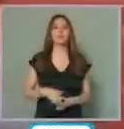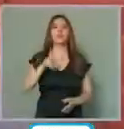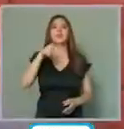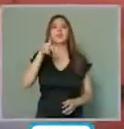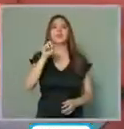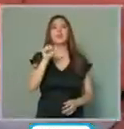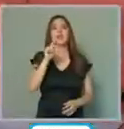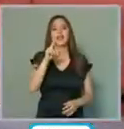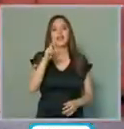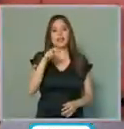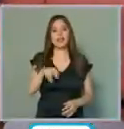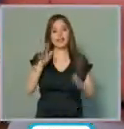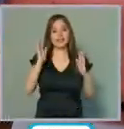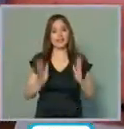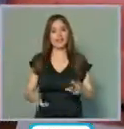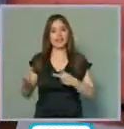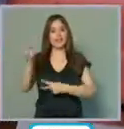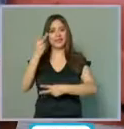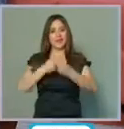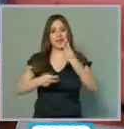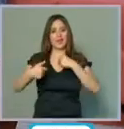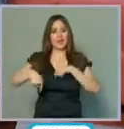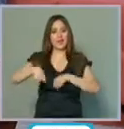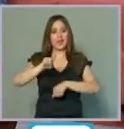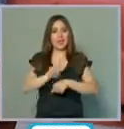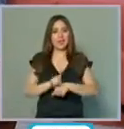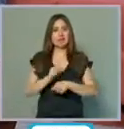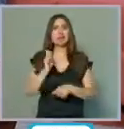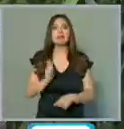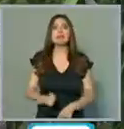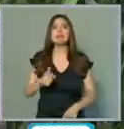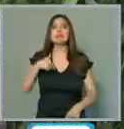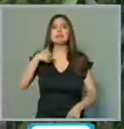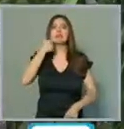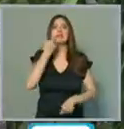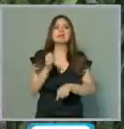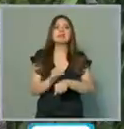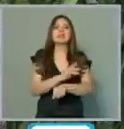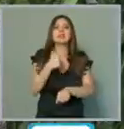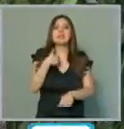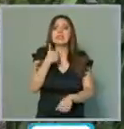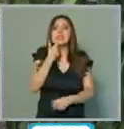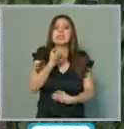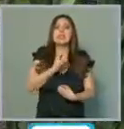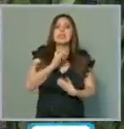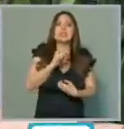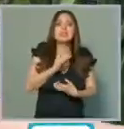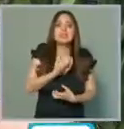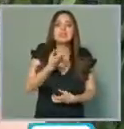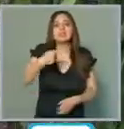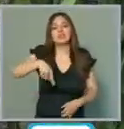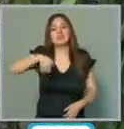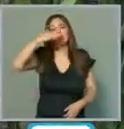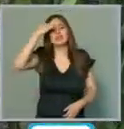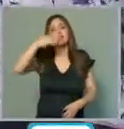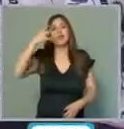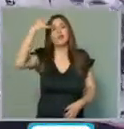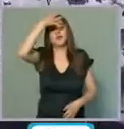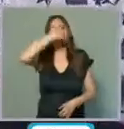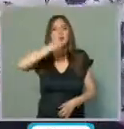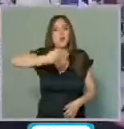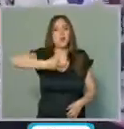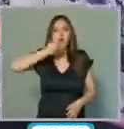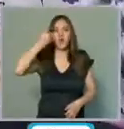Karen Chacek, ya estás aquí con nosotros. Buenos días. Yo de la Hola, emoción Karen. hasta me quería comer las palabras porque, ay, qué bonitas son las flores. Hasta tú veniste de